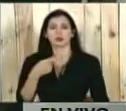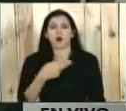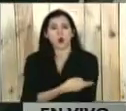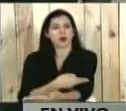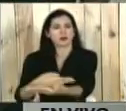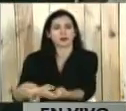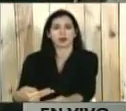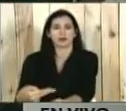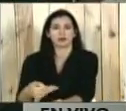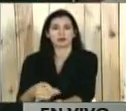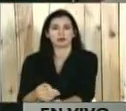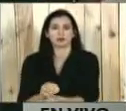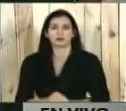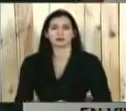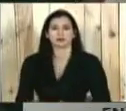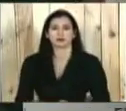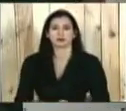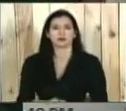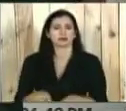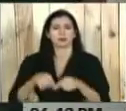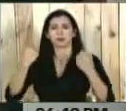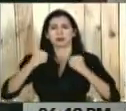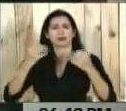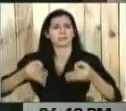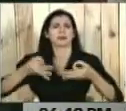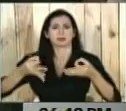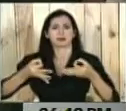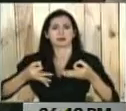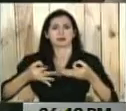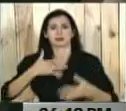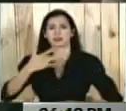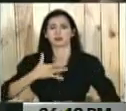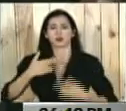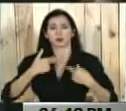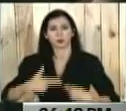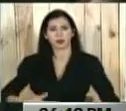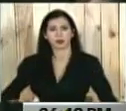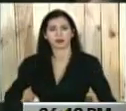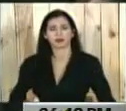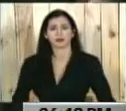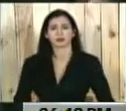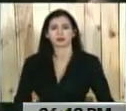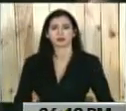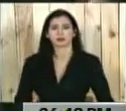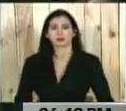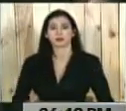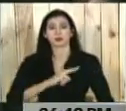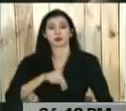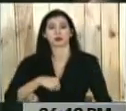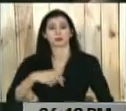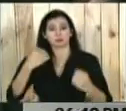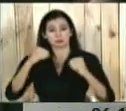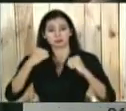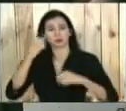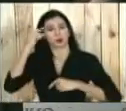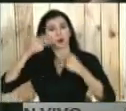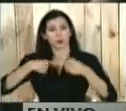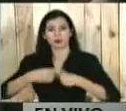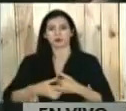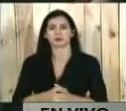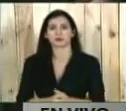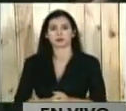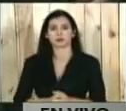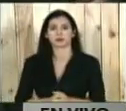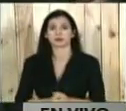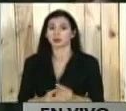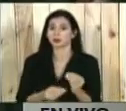honestidad, como ejercicio permanente del sentimiento humano. Y eso nosotros lo practicamos todos los días. Y si